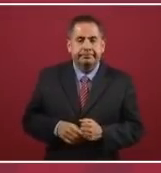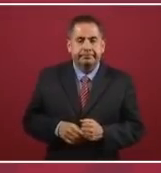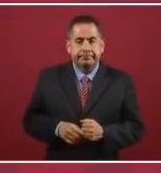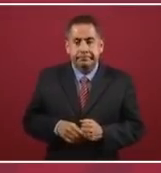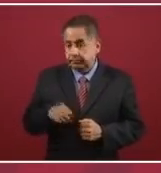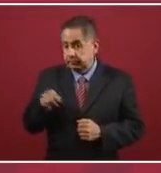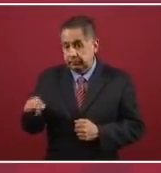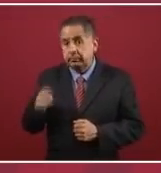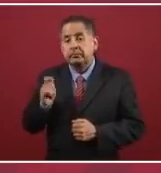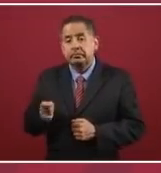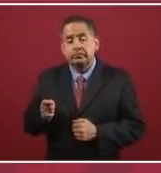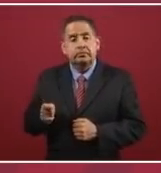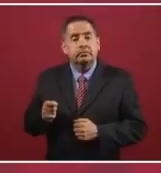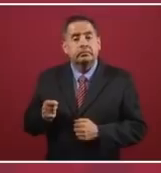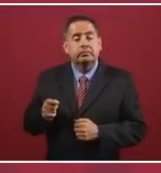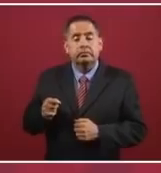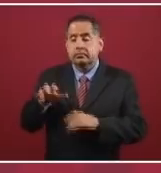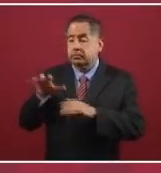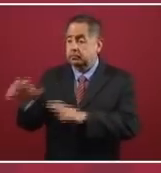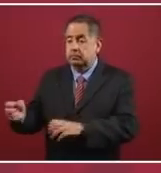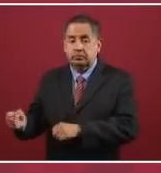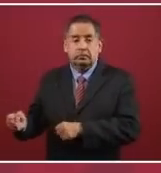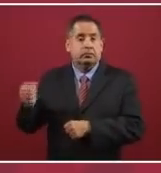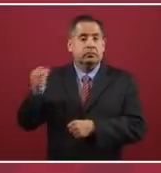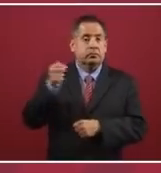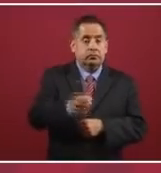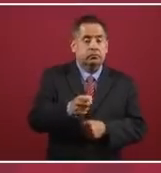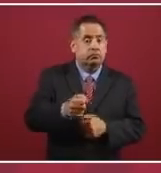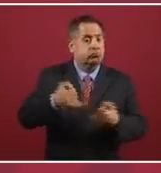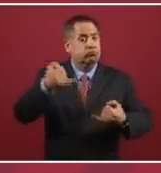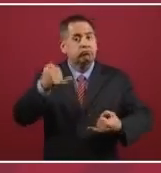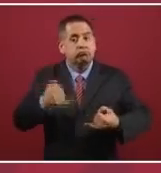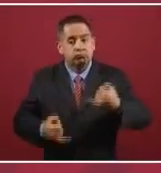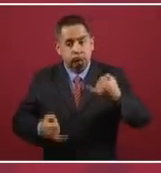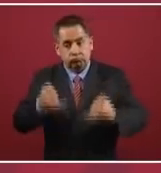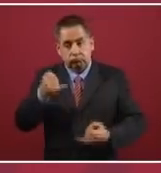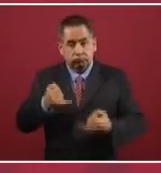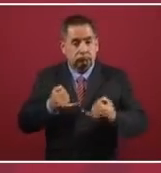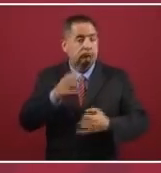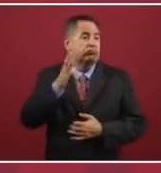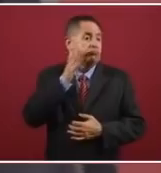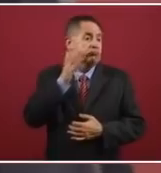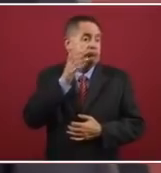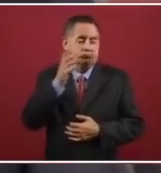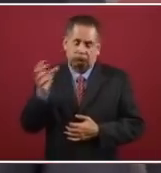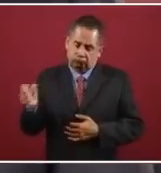lo llevan a juicio a la Cámara de Diputados